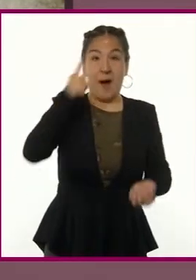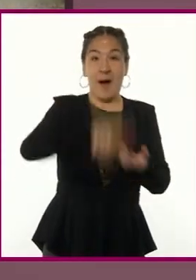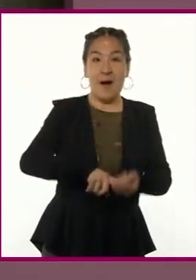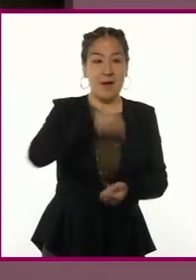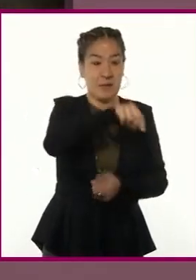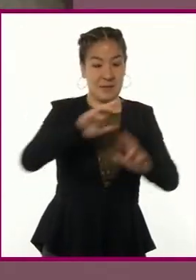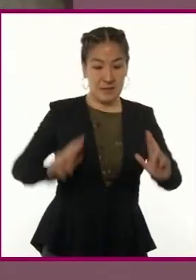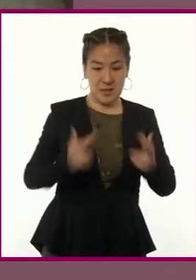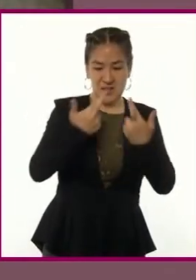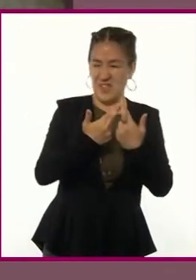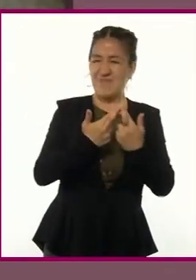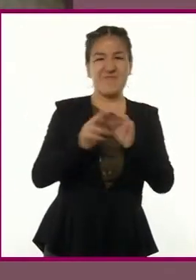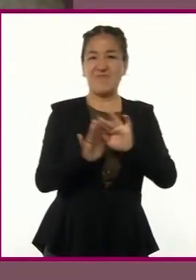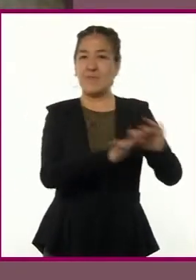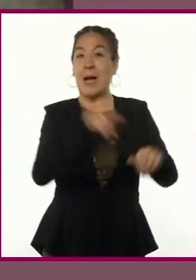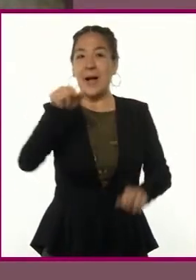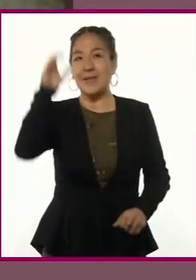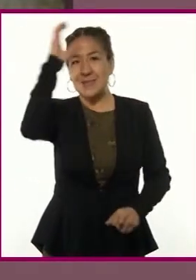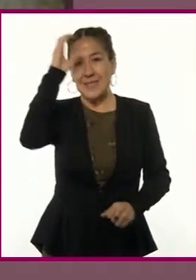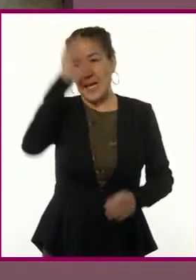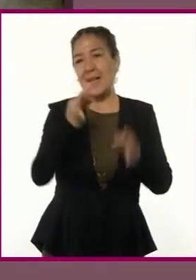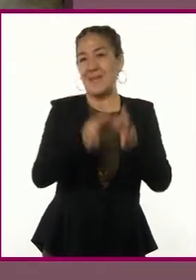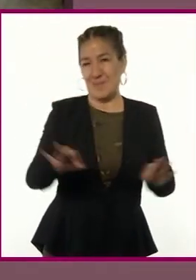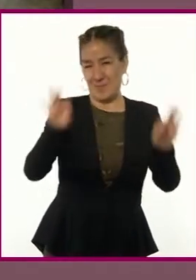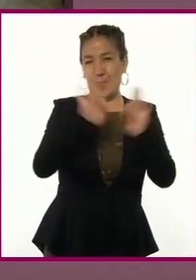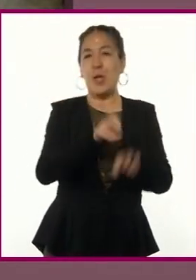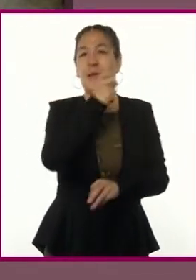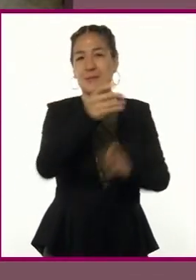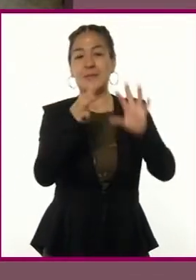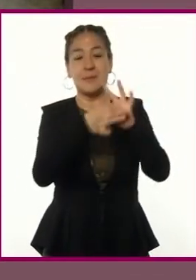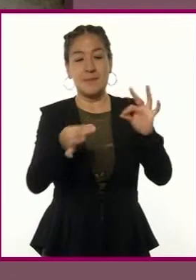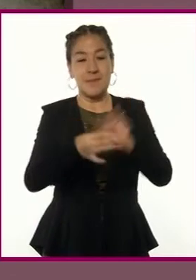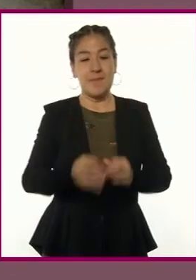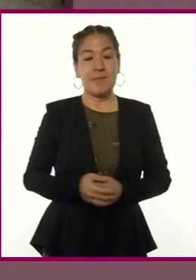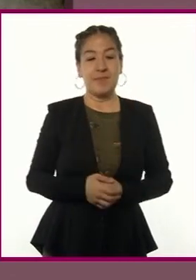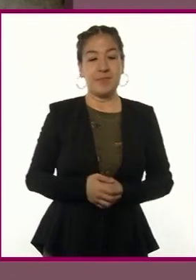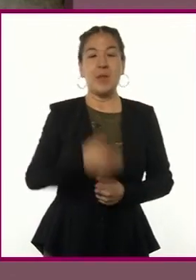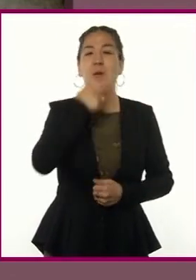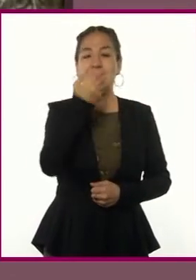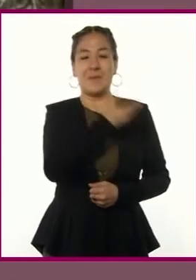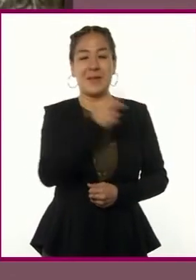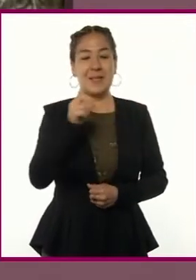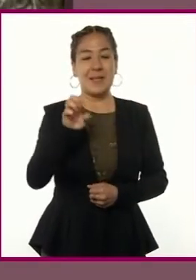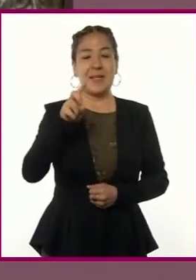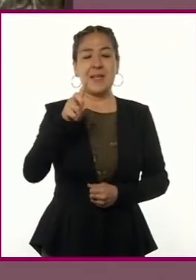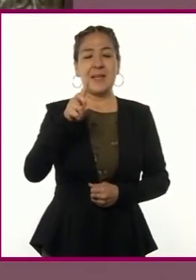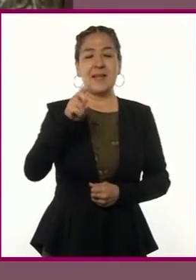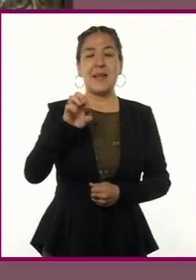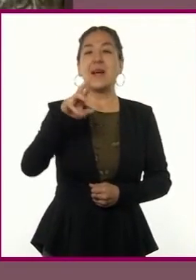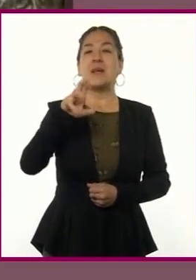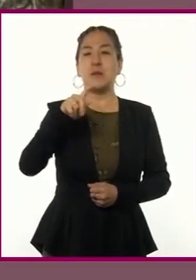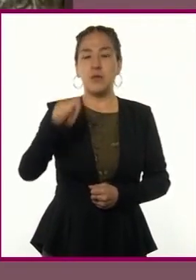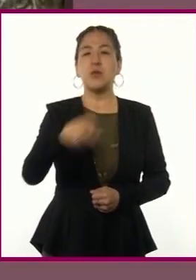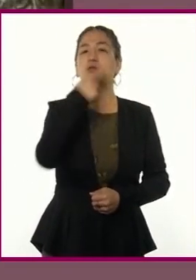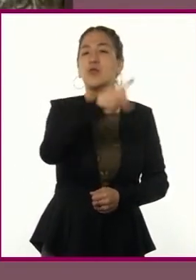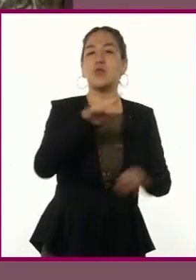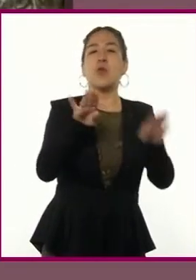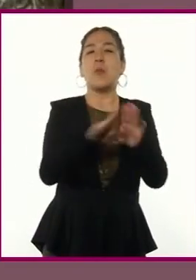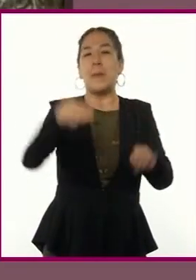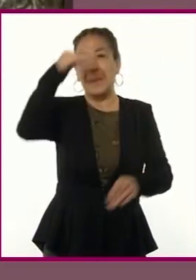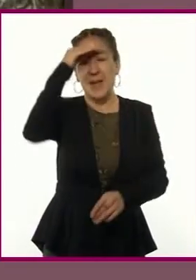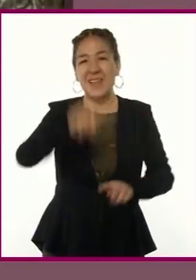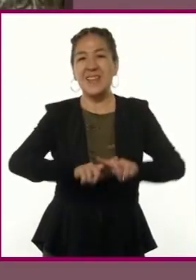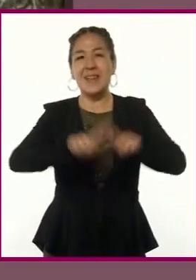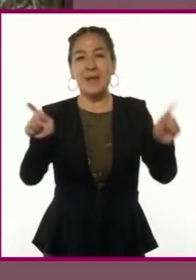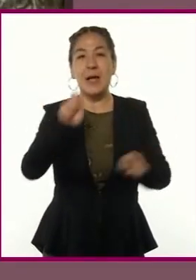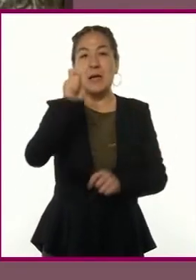religión. Por su parte, Denis Diderot tenía una postura materialista. Señalaba que el conocimiento tenía su base